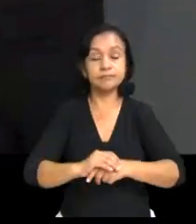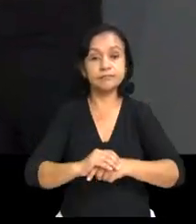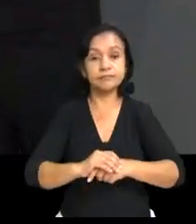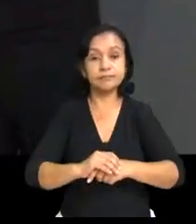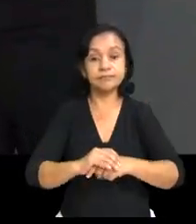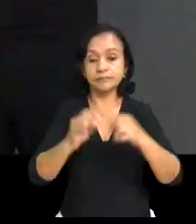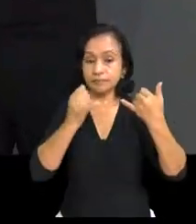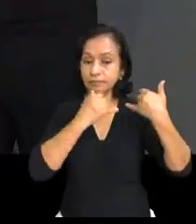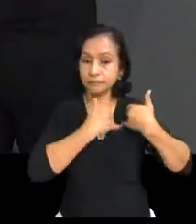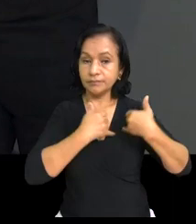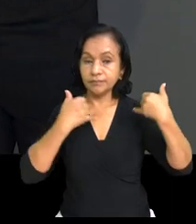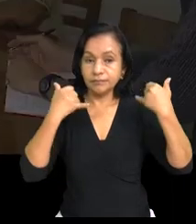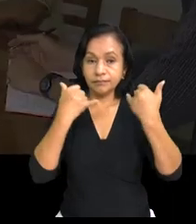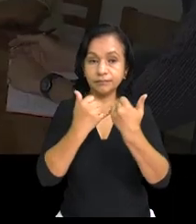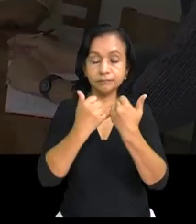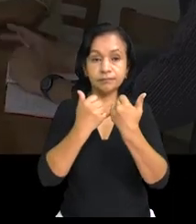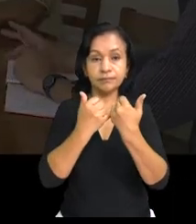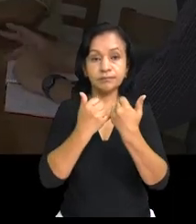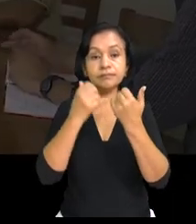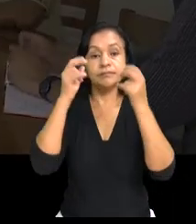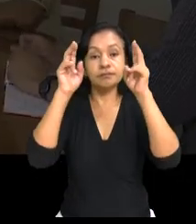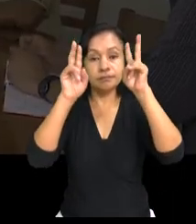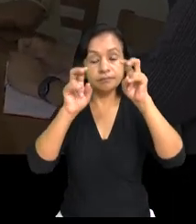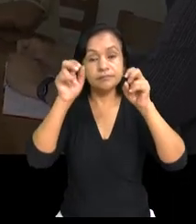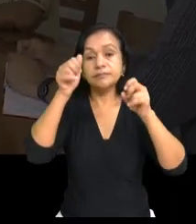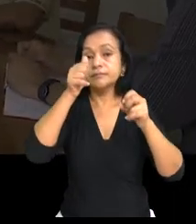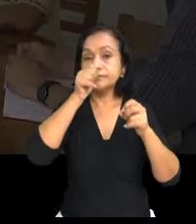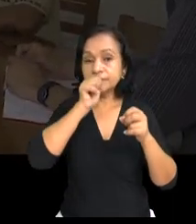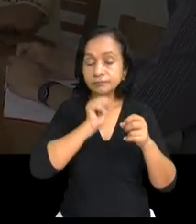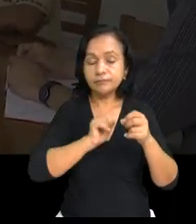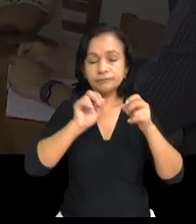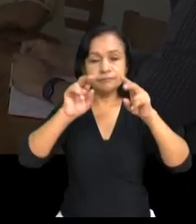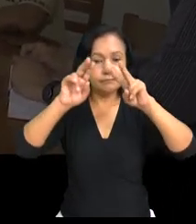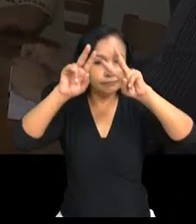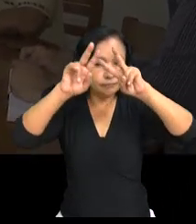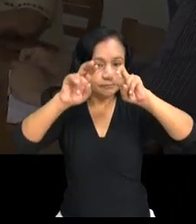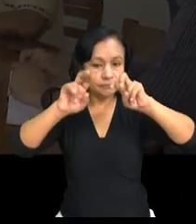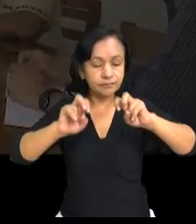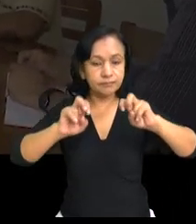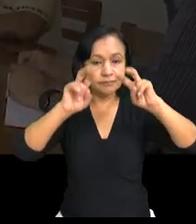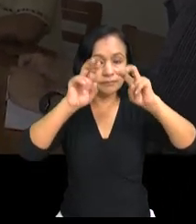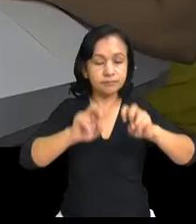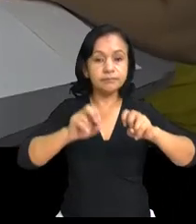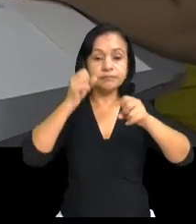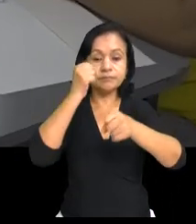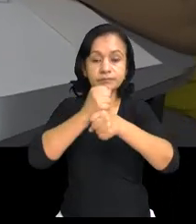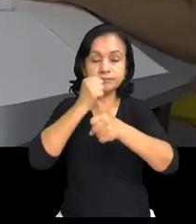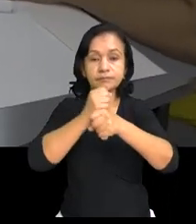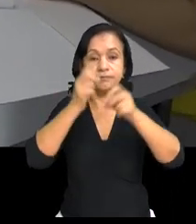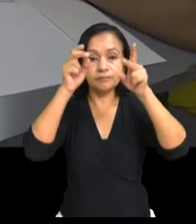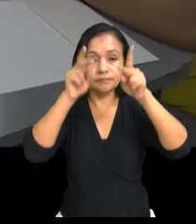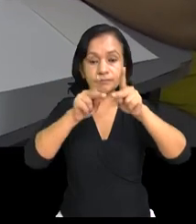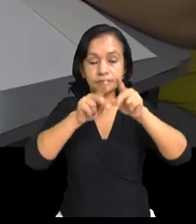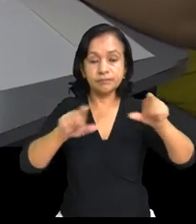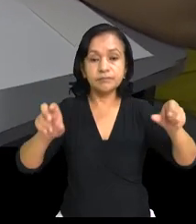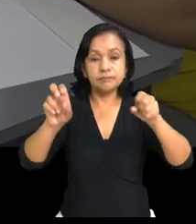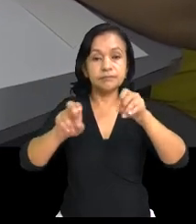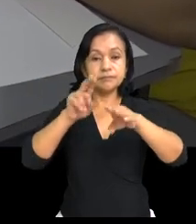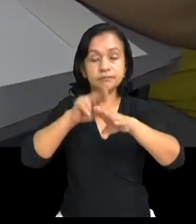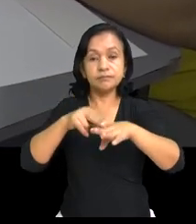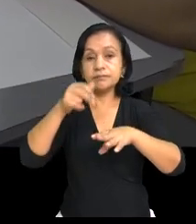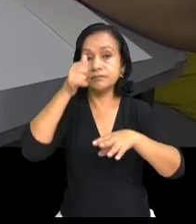Actualmente las instituciones públicas que trabajan con el tema del agua se encuentran revisando el diagnóstico para la elaboración del Plan Nacional de Recursos